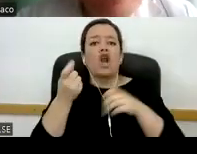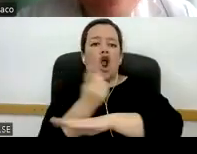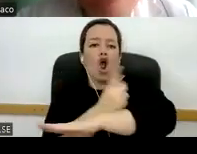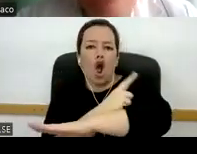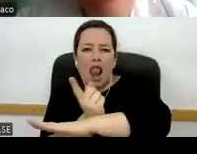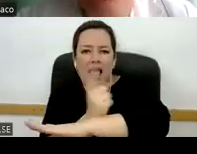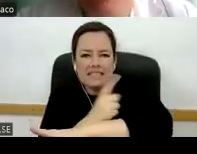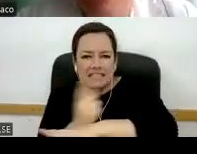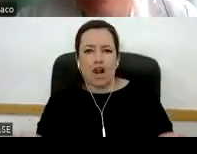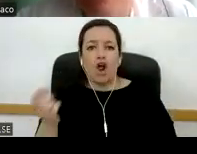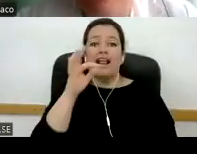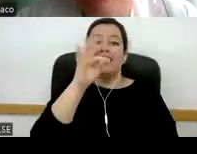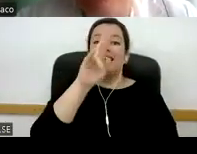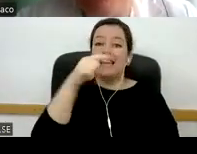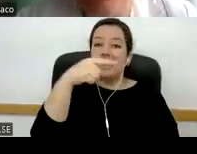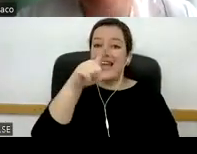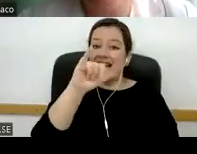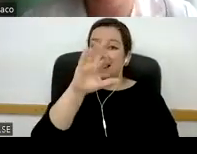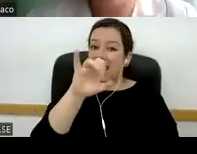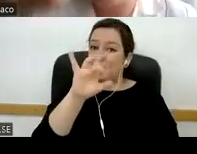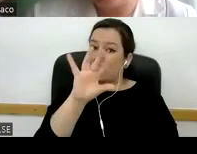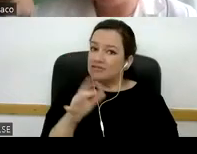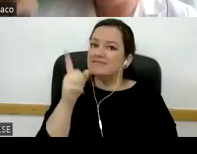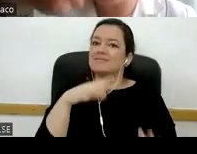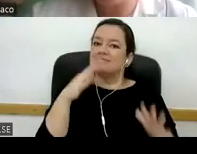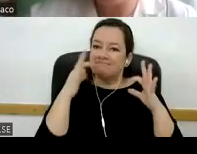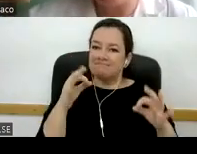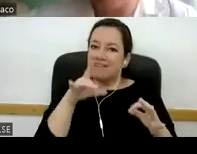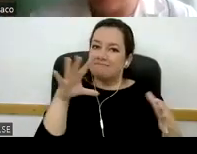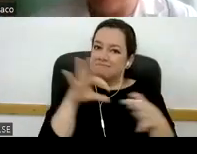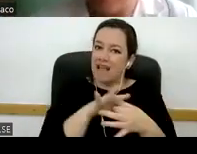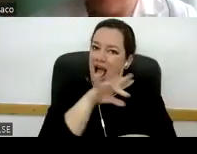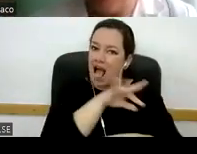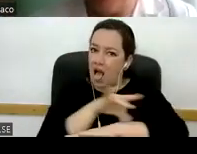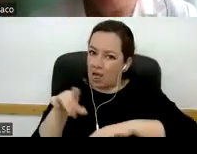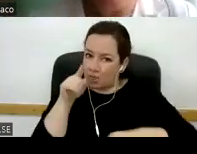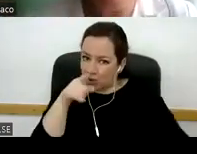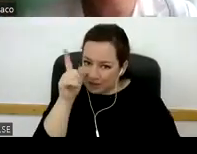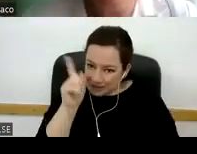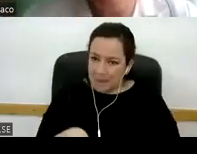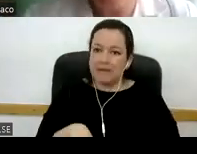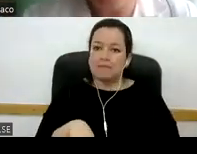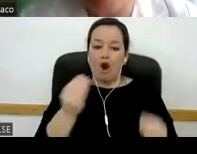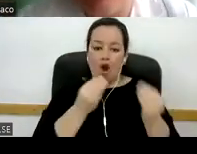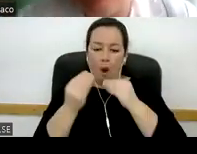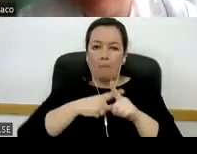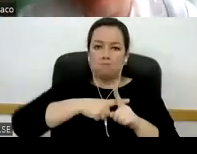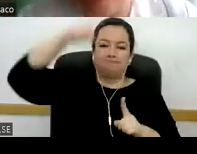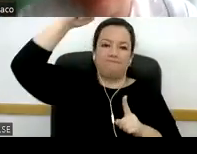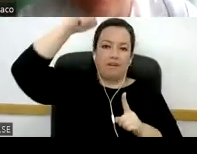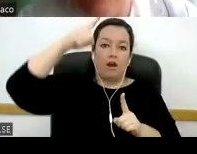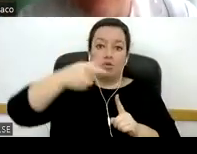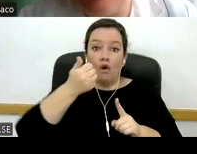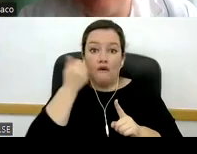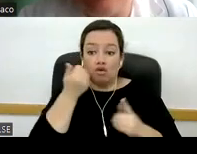niveles de triglicéridos, que tan asociados están al pico glucémico, al pico después de la ingesta. Pues con las